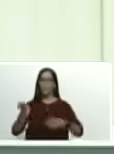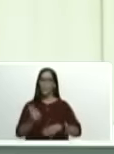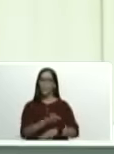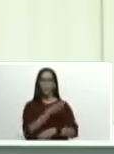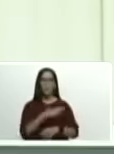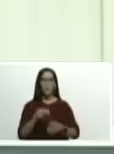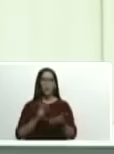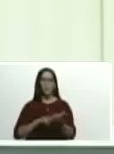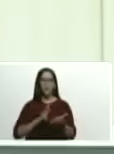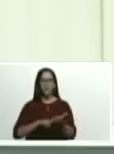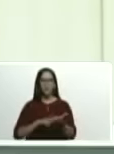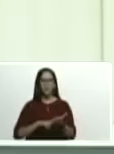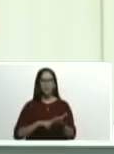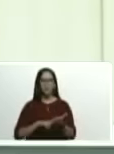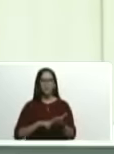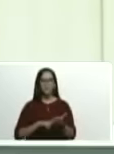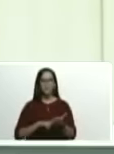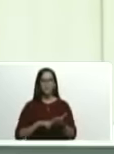verdad,